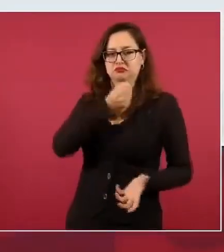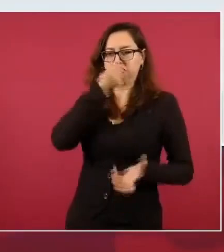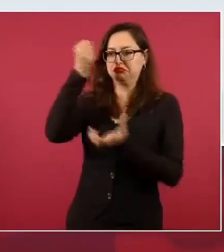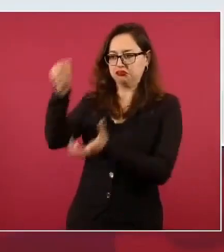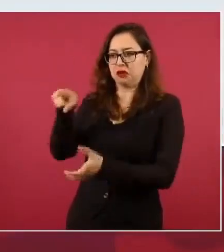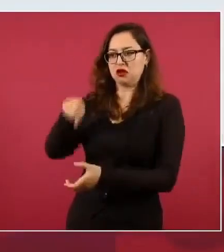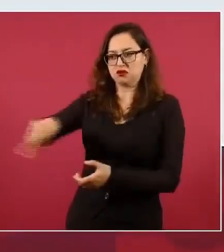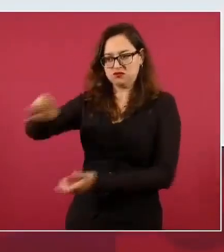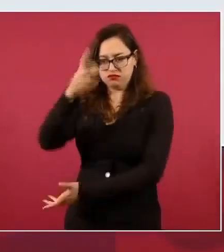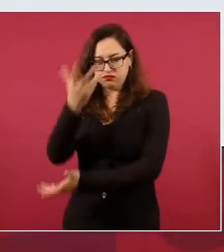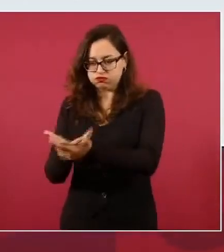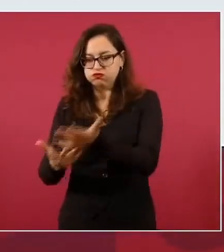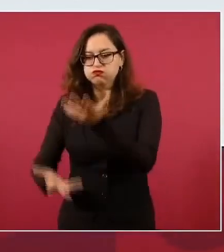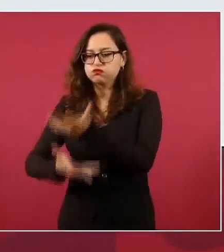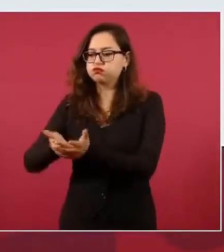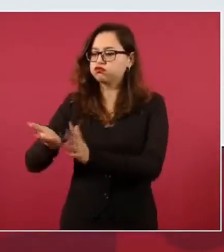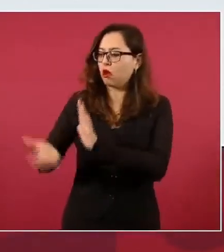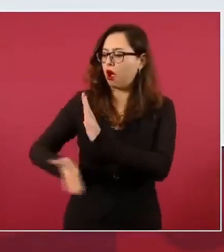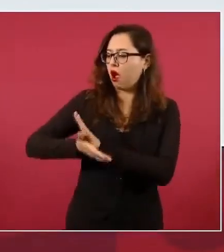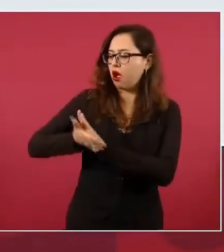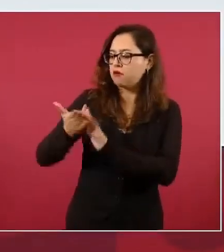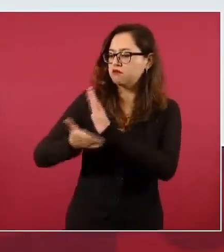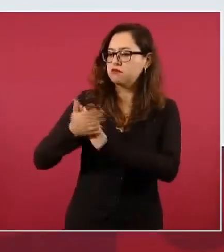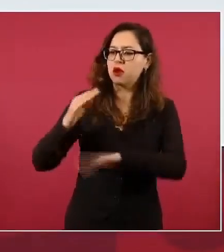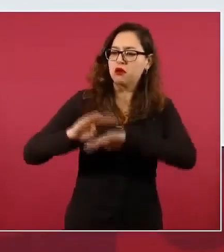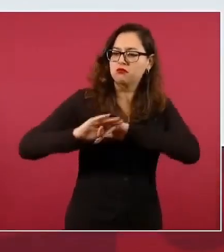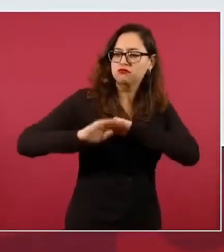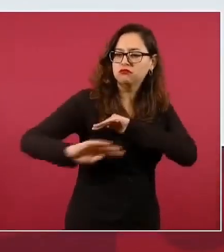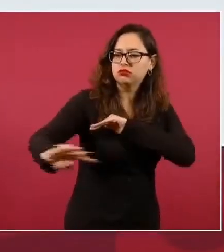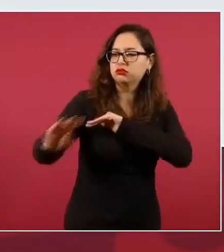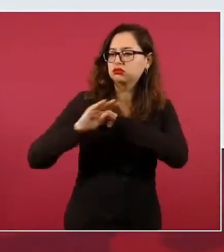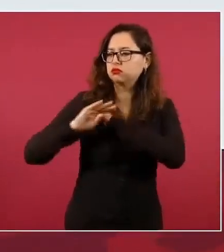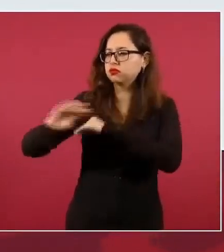sus manos, caminos artesanales.